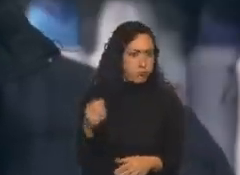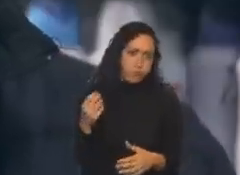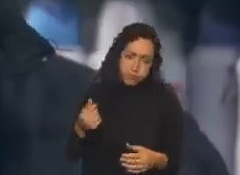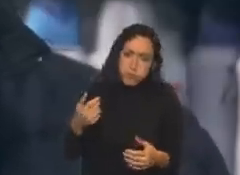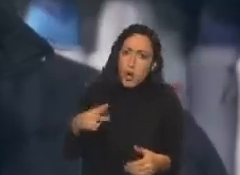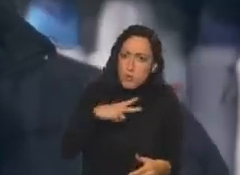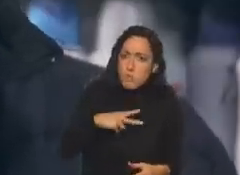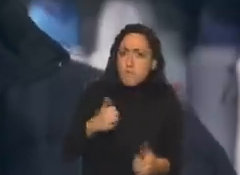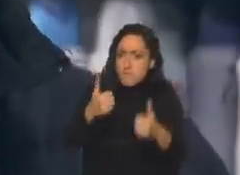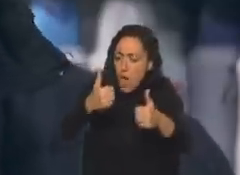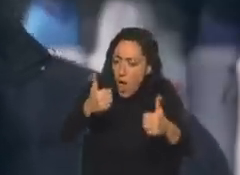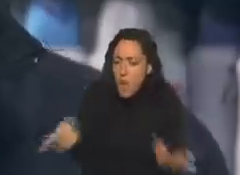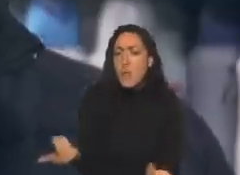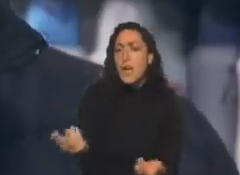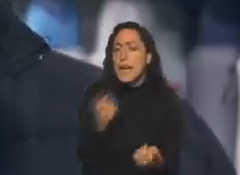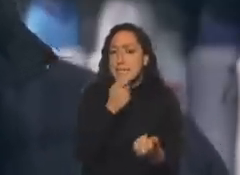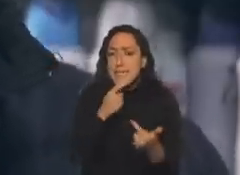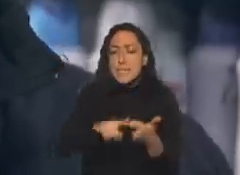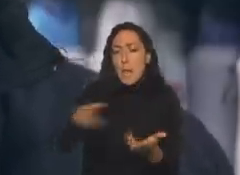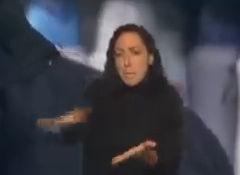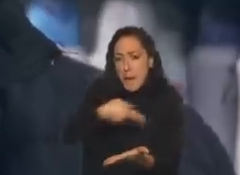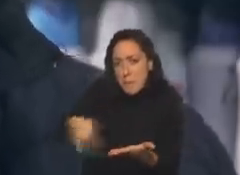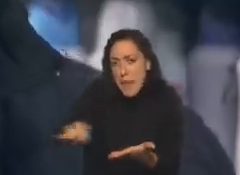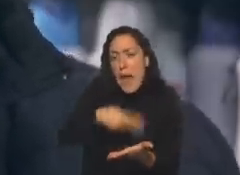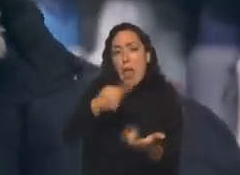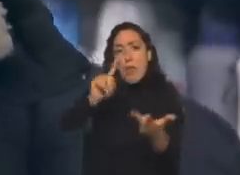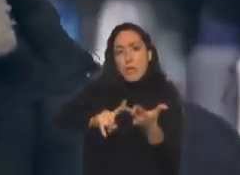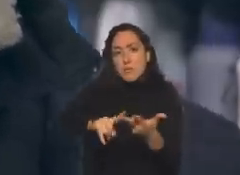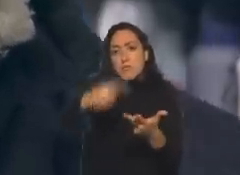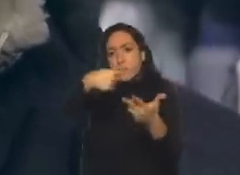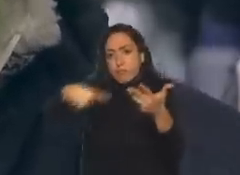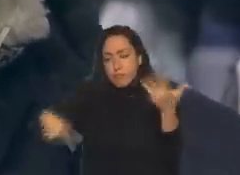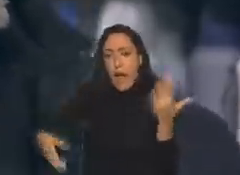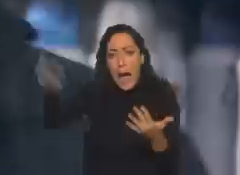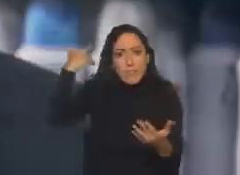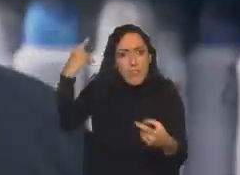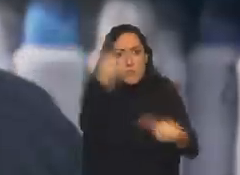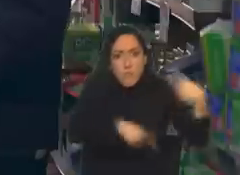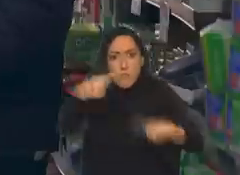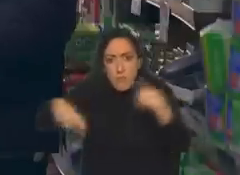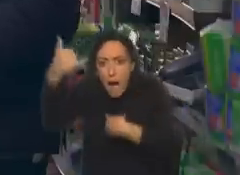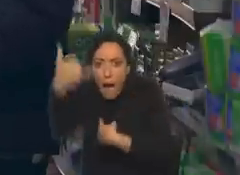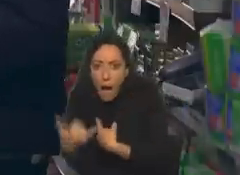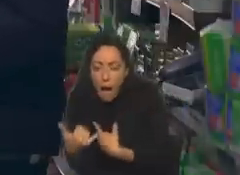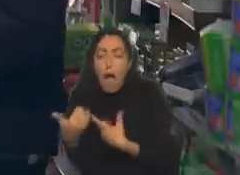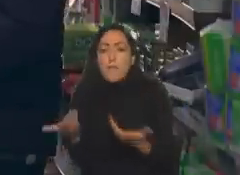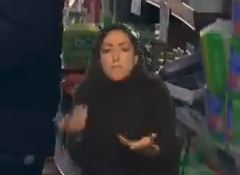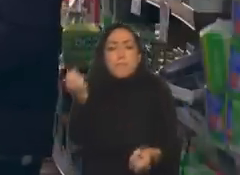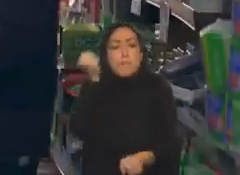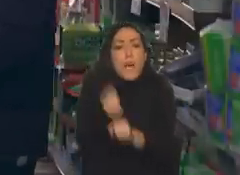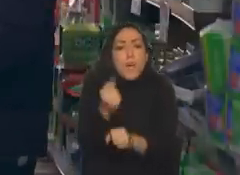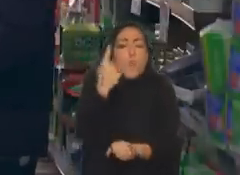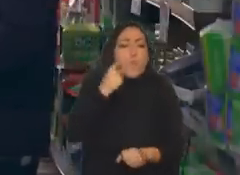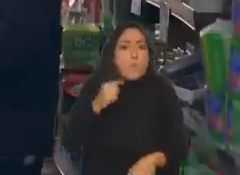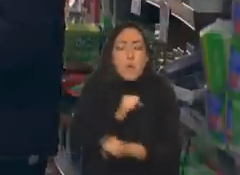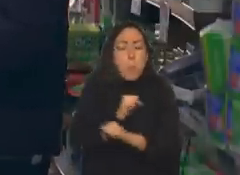En cuanto a tema de galletitas, en tema de mermeladas, en tema de todo. Teníamos de todo, digamos, un día aparecieron